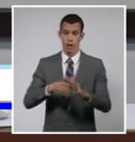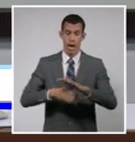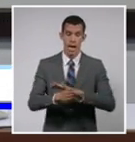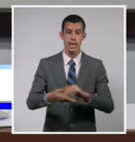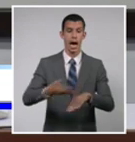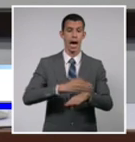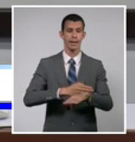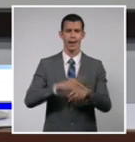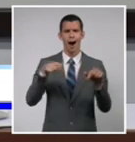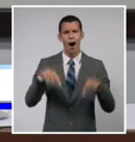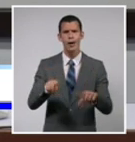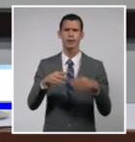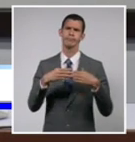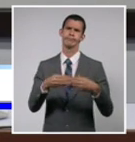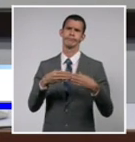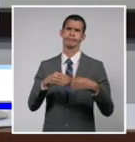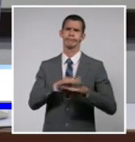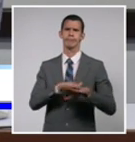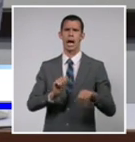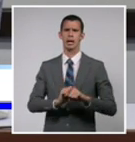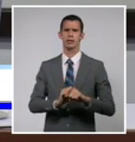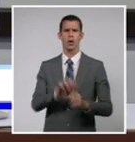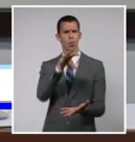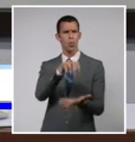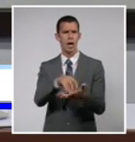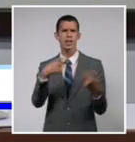control, los lugares donde te tienen que tomar la temperatura.